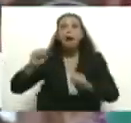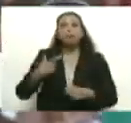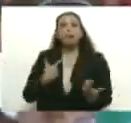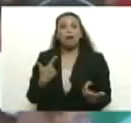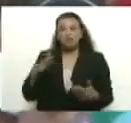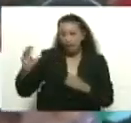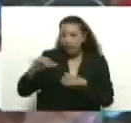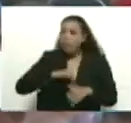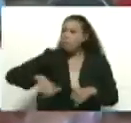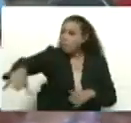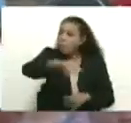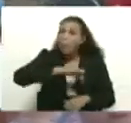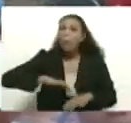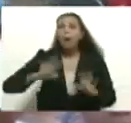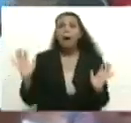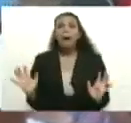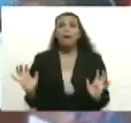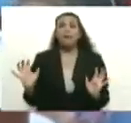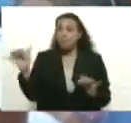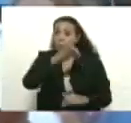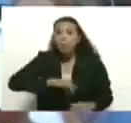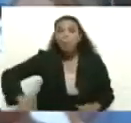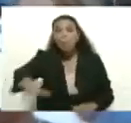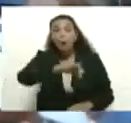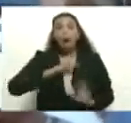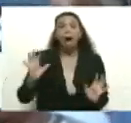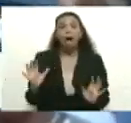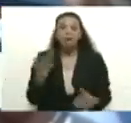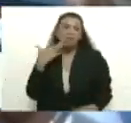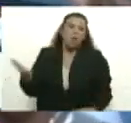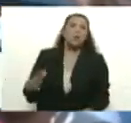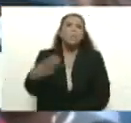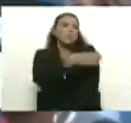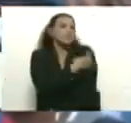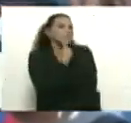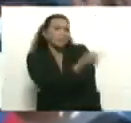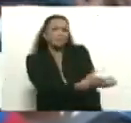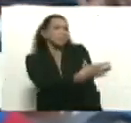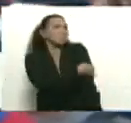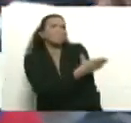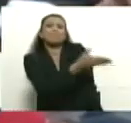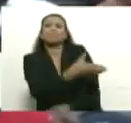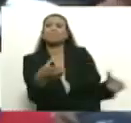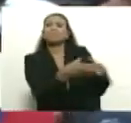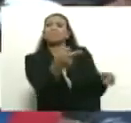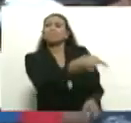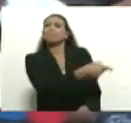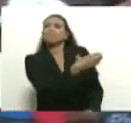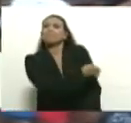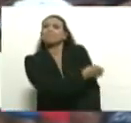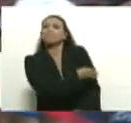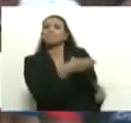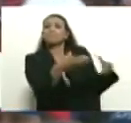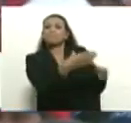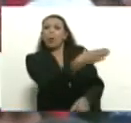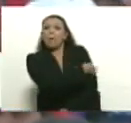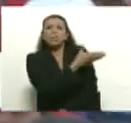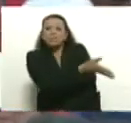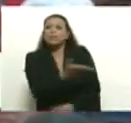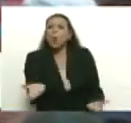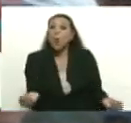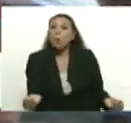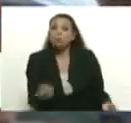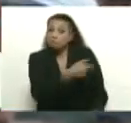es de él y de ella. ¿No ve cómo es la oposición? ¿No ve cómo es la oposición?